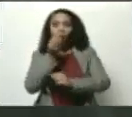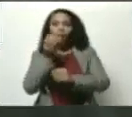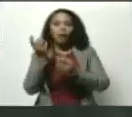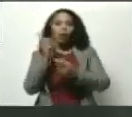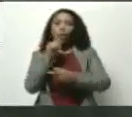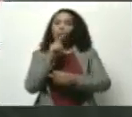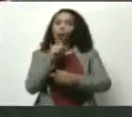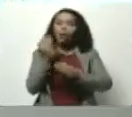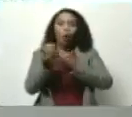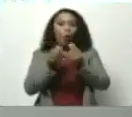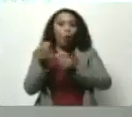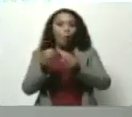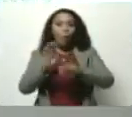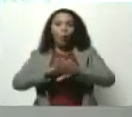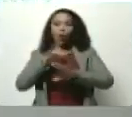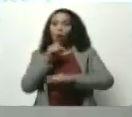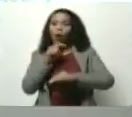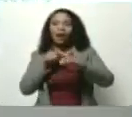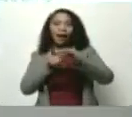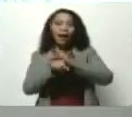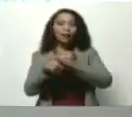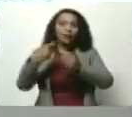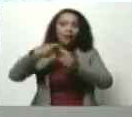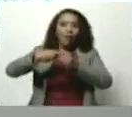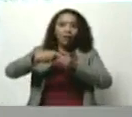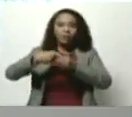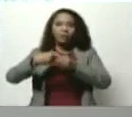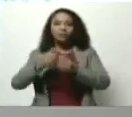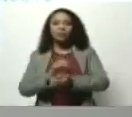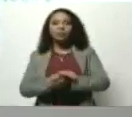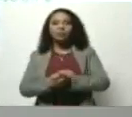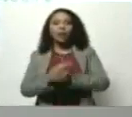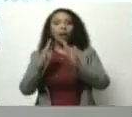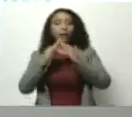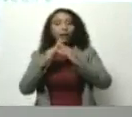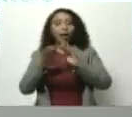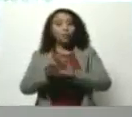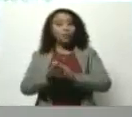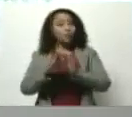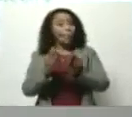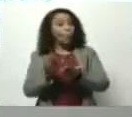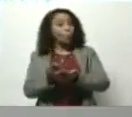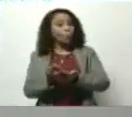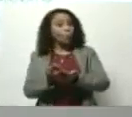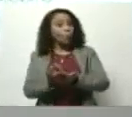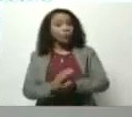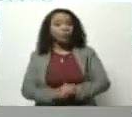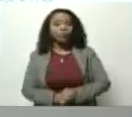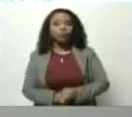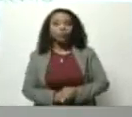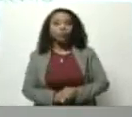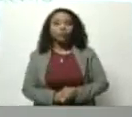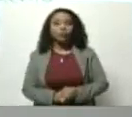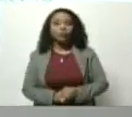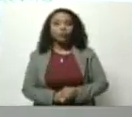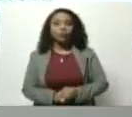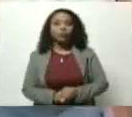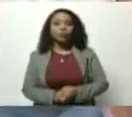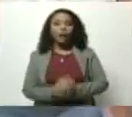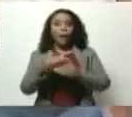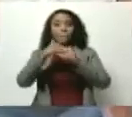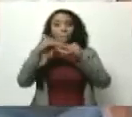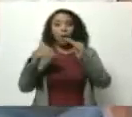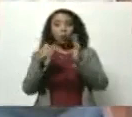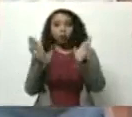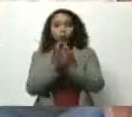posibilidad de hacerlo porque no tienen acceso al castro doméstico y el mundo bajo los auspicios